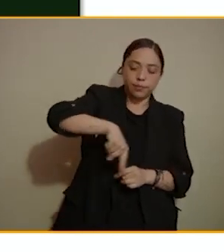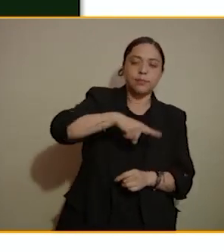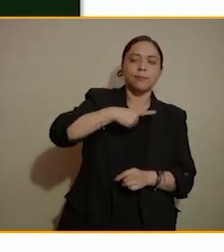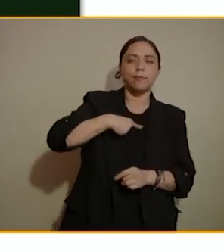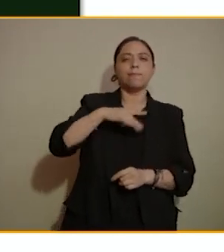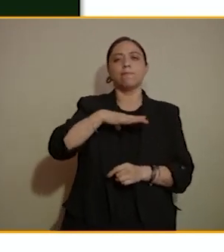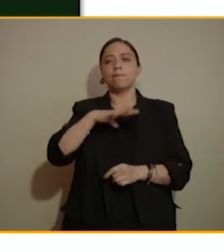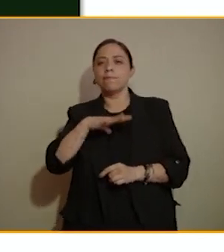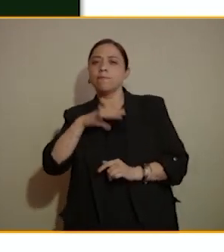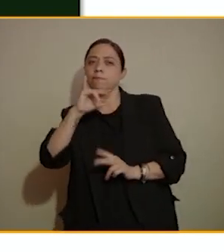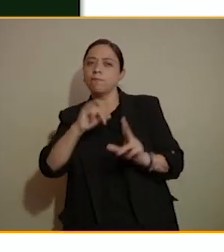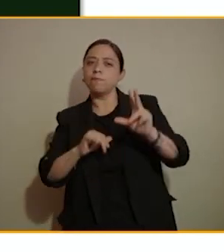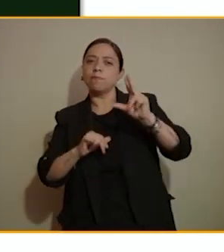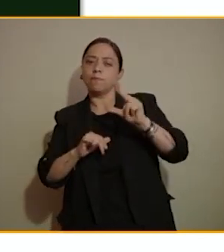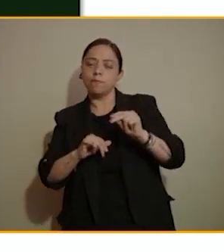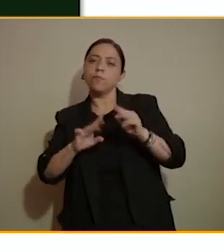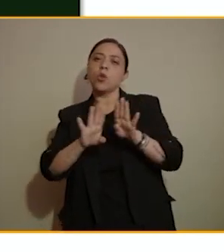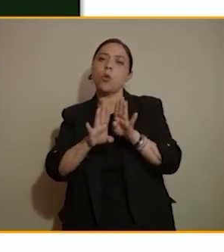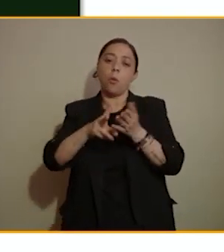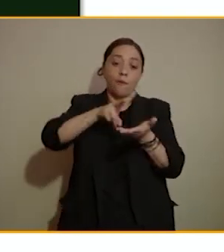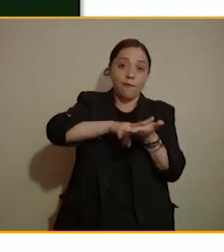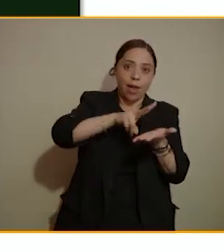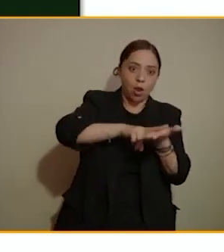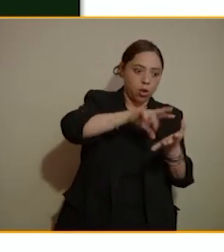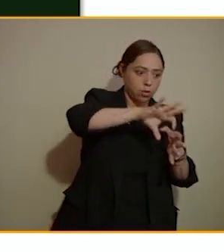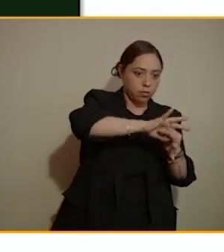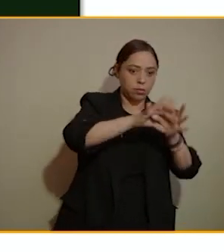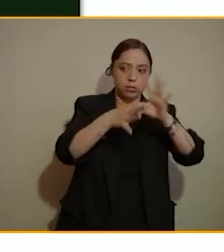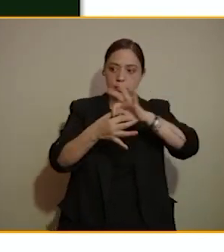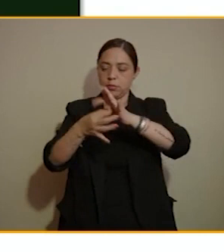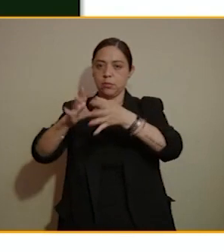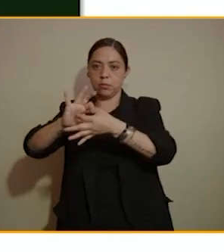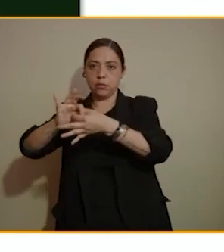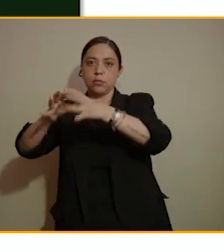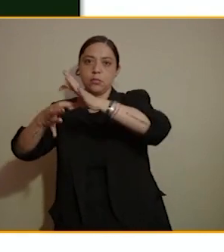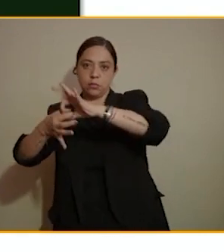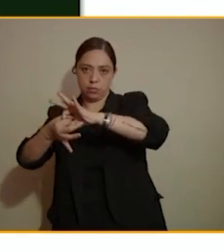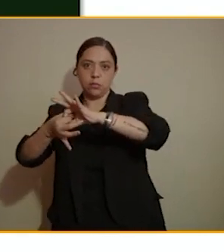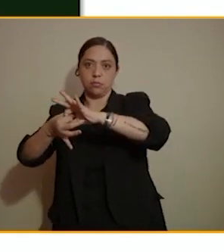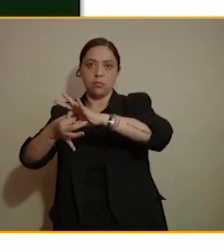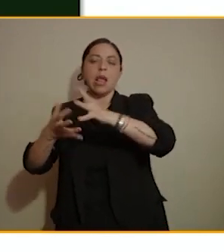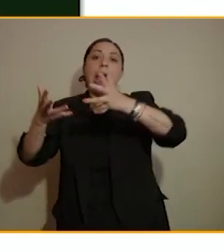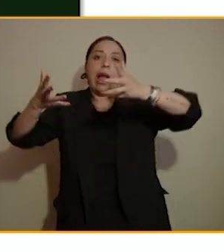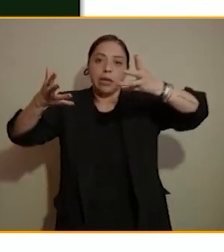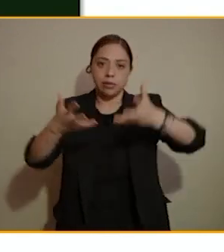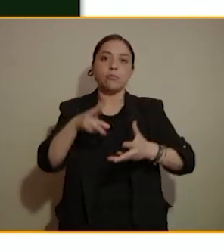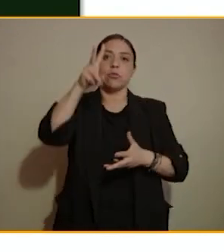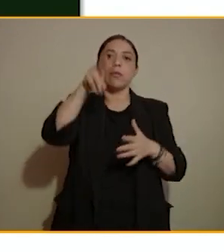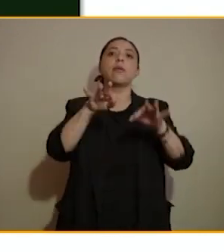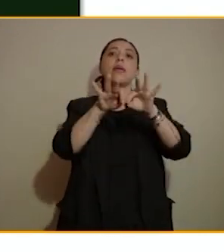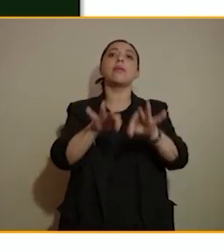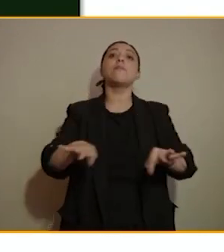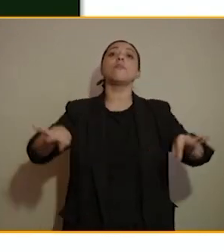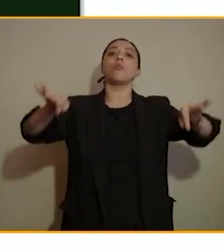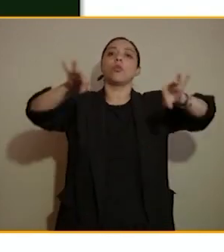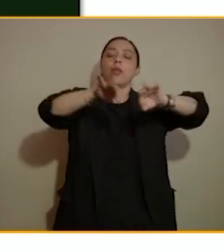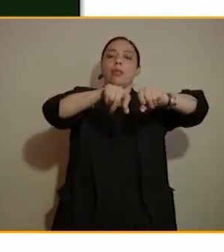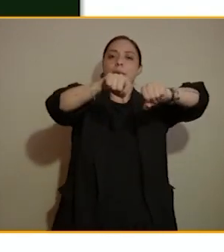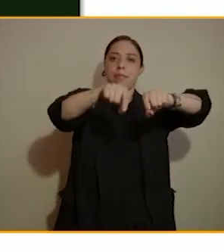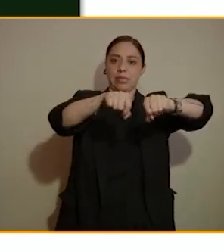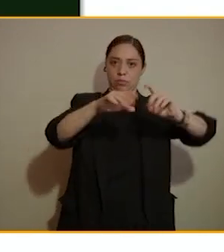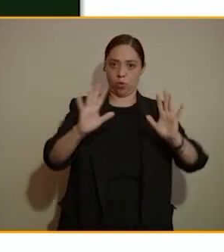en la posición de la cadena de valor en la que estemos, somos actores clave también de esas mismas cadenas